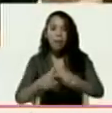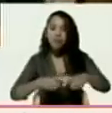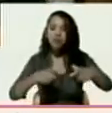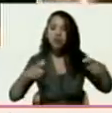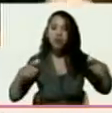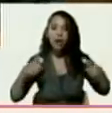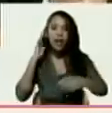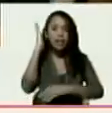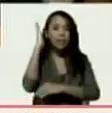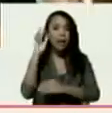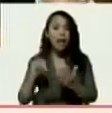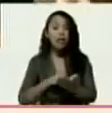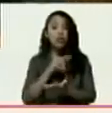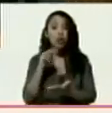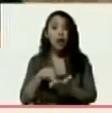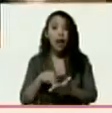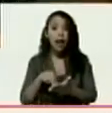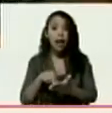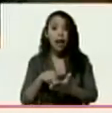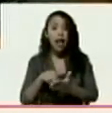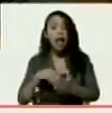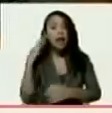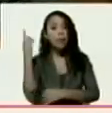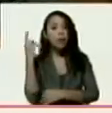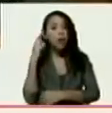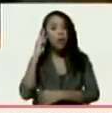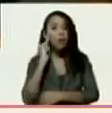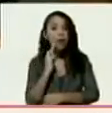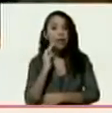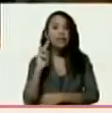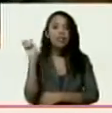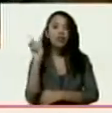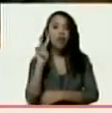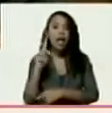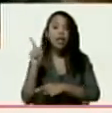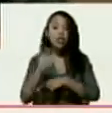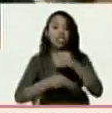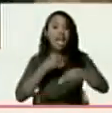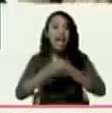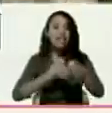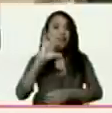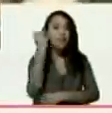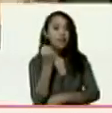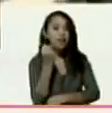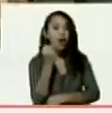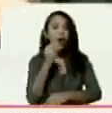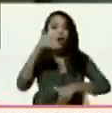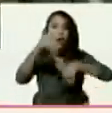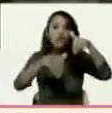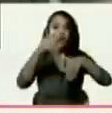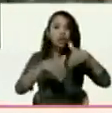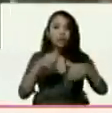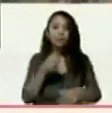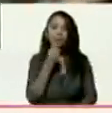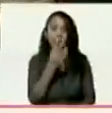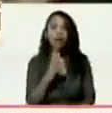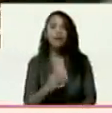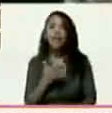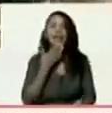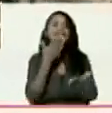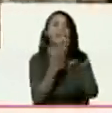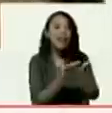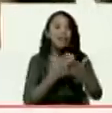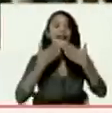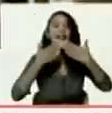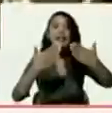la Asamblea Nacional de la República Bolivariana de Venezuela. Eso se logra con votos. Bueno, muchísimas gracias.